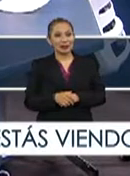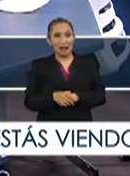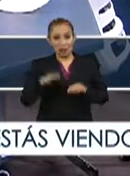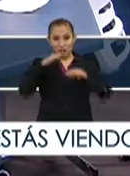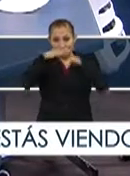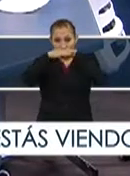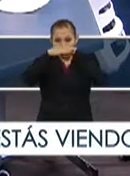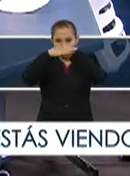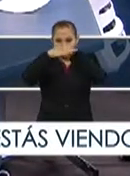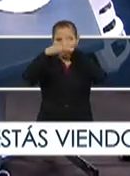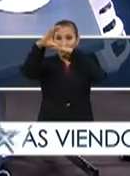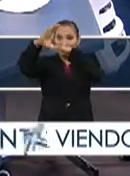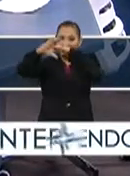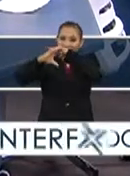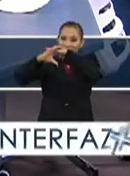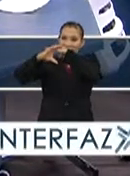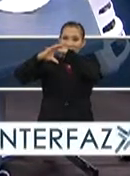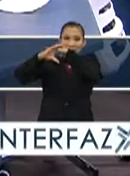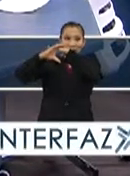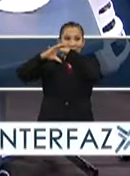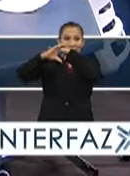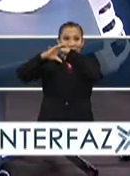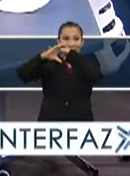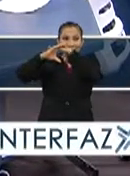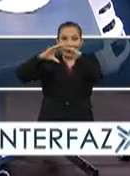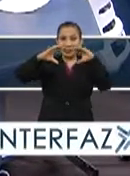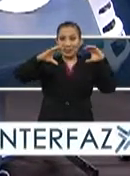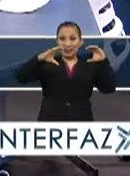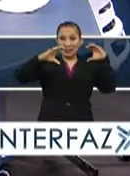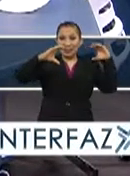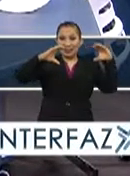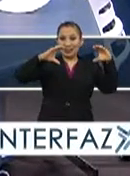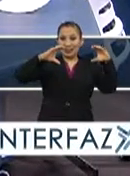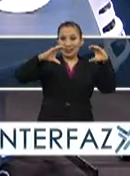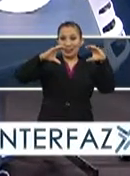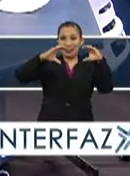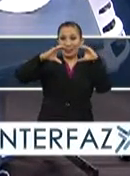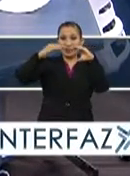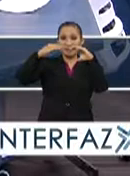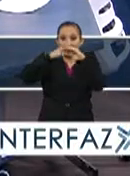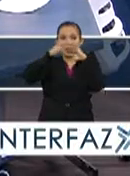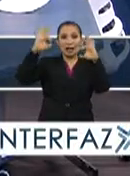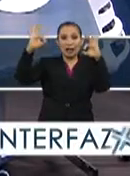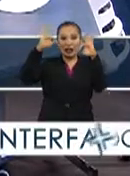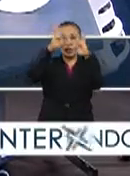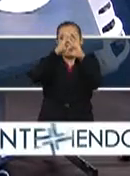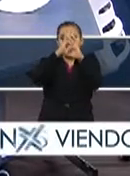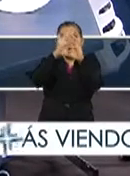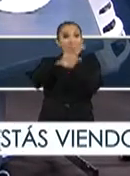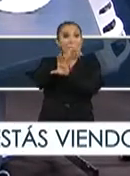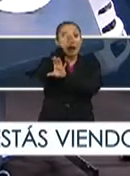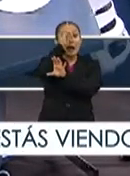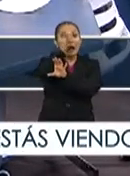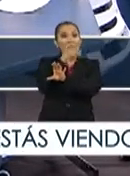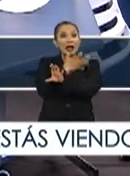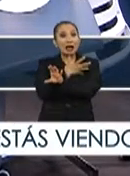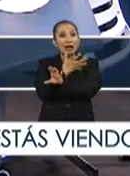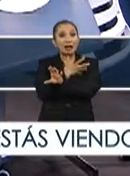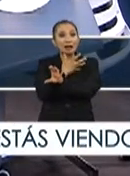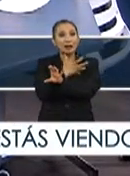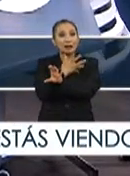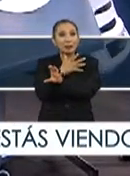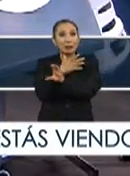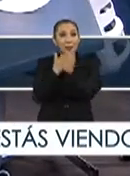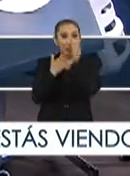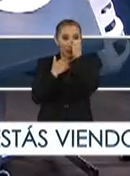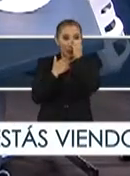cuando la Luna corta el plano de la eclíptica, la corta, es cuando hay un eclipse, porque la luna tiene una que ahí órbita. tenemos más